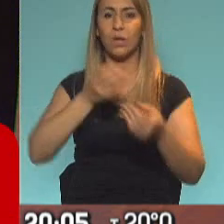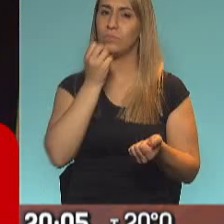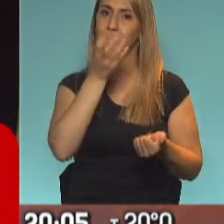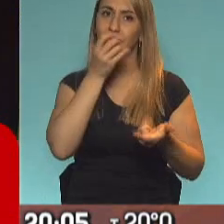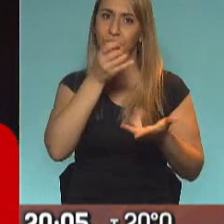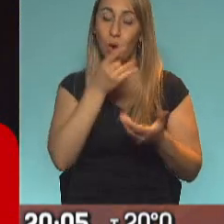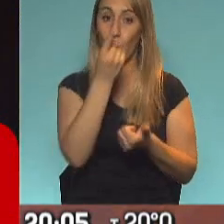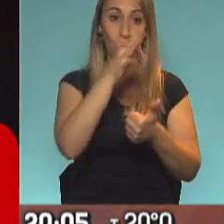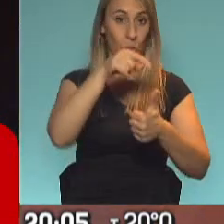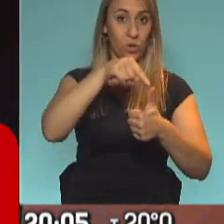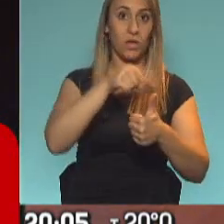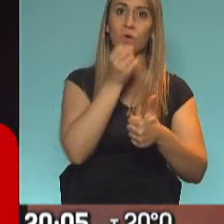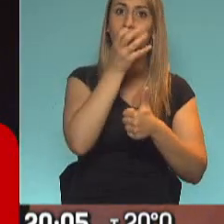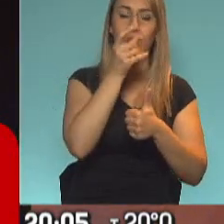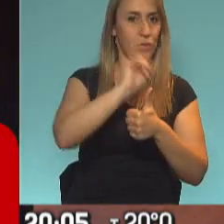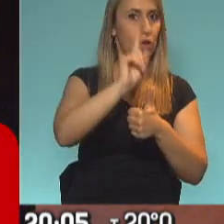la que acabamos de escuchar, porque